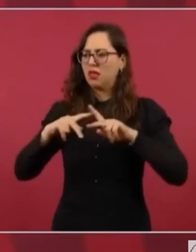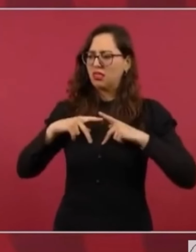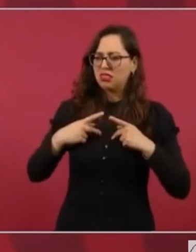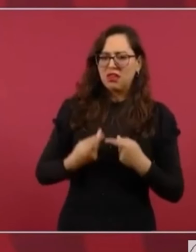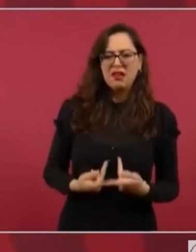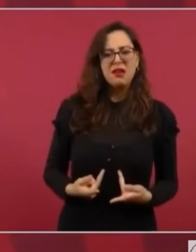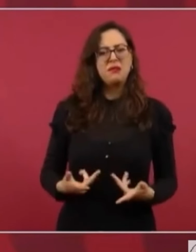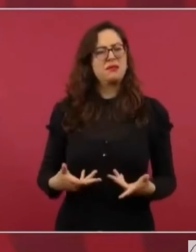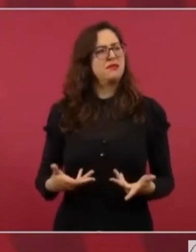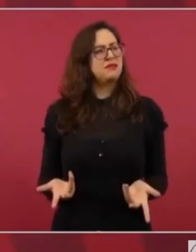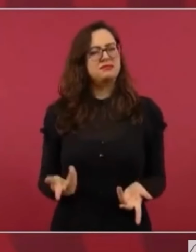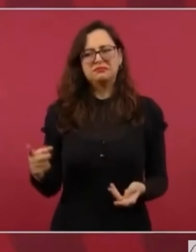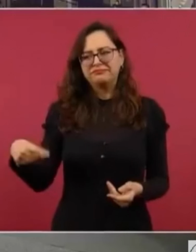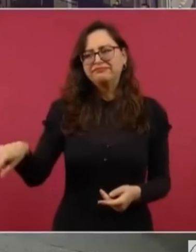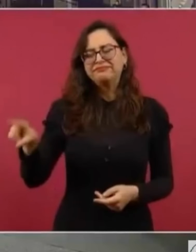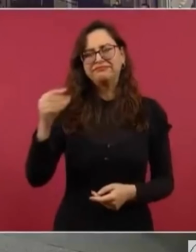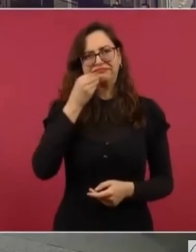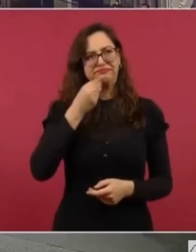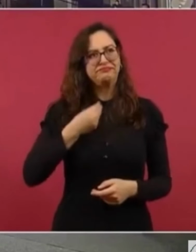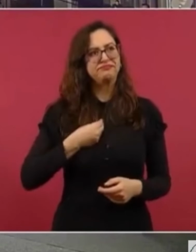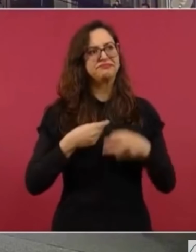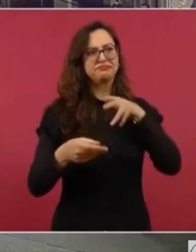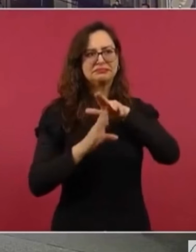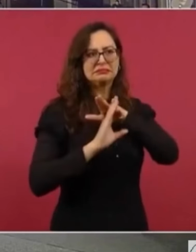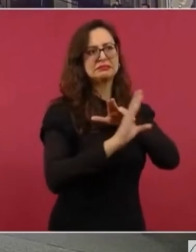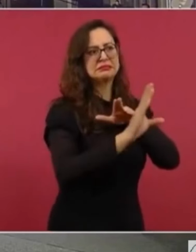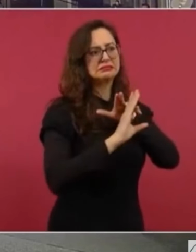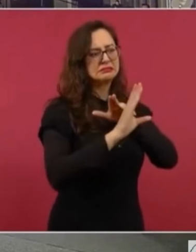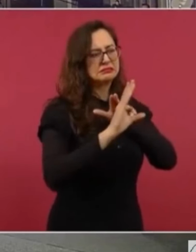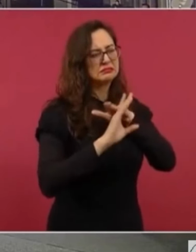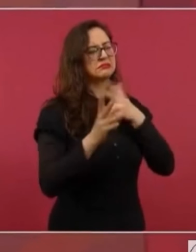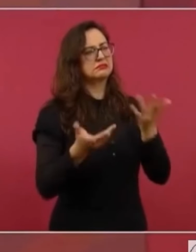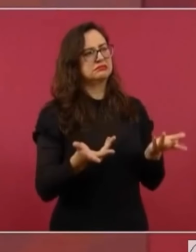para que la gente no se vea en la necesidad de emigrar,